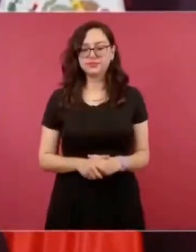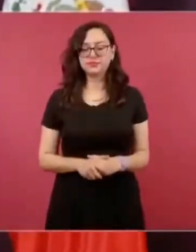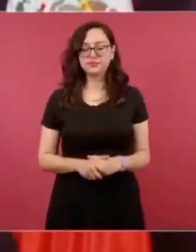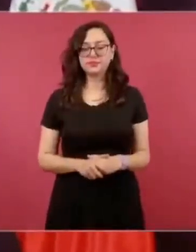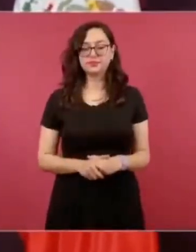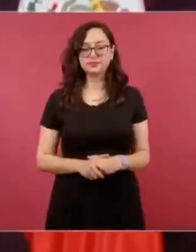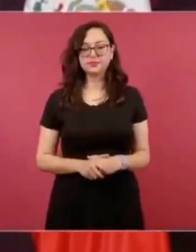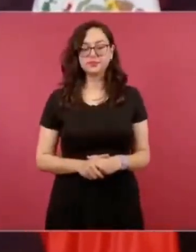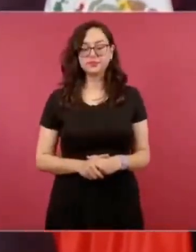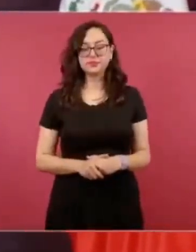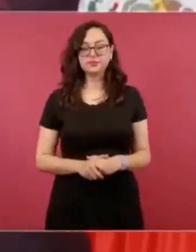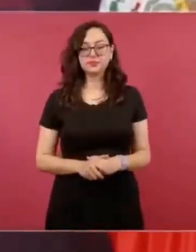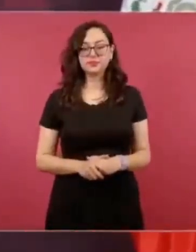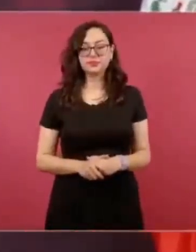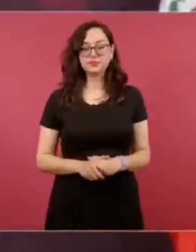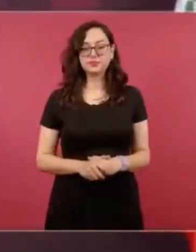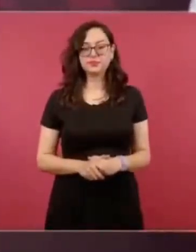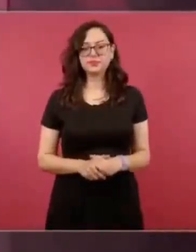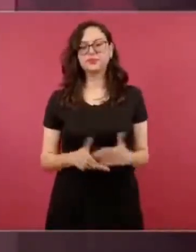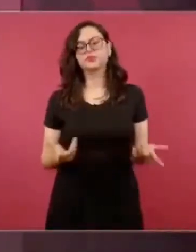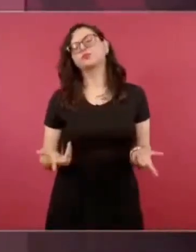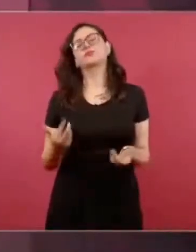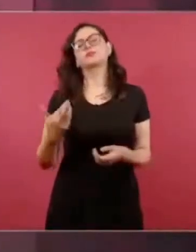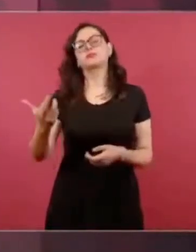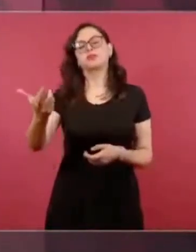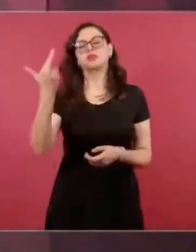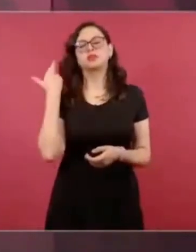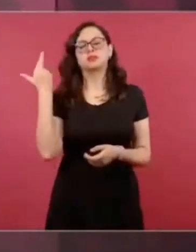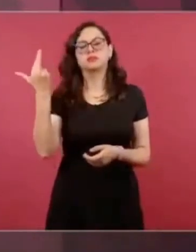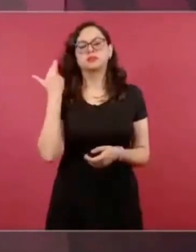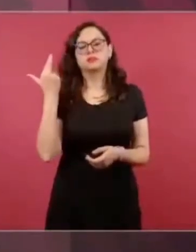estaciones de radio, de